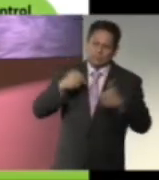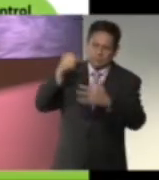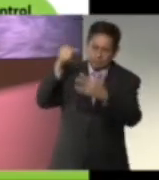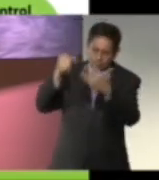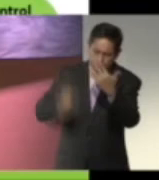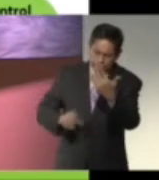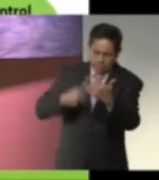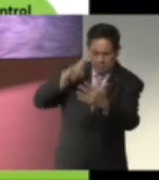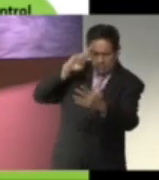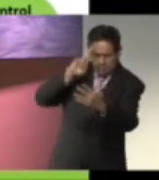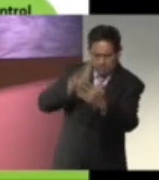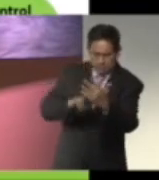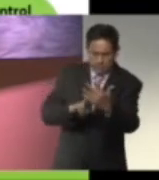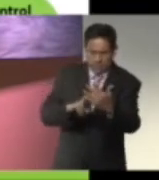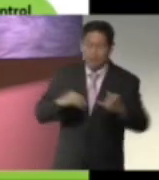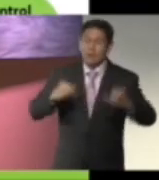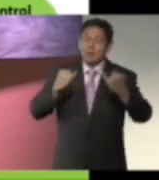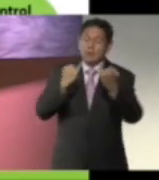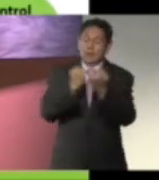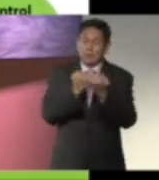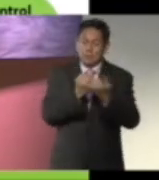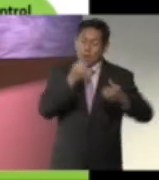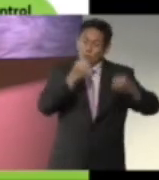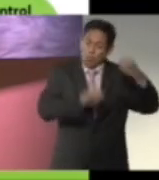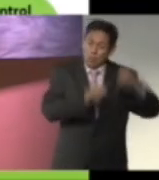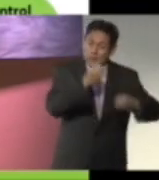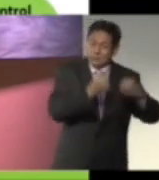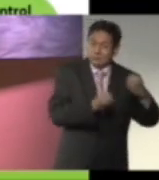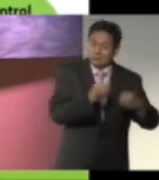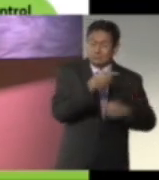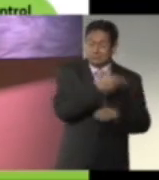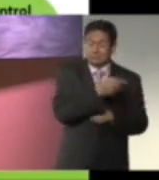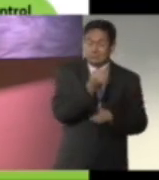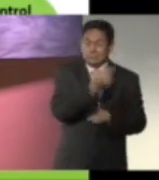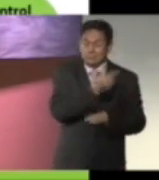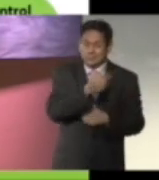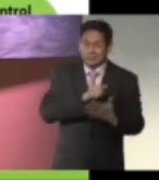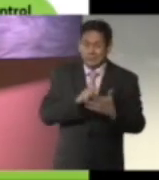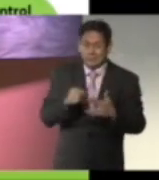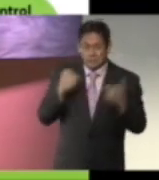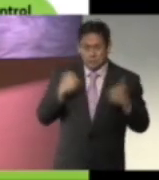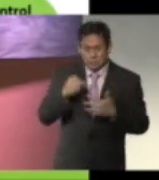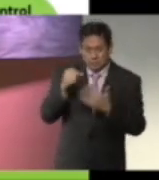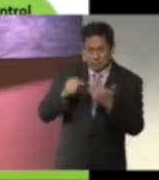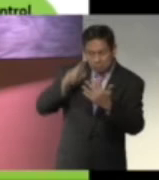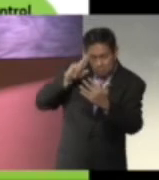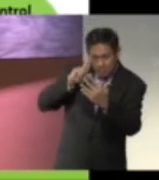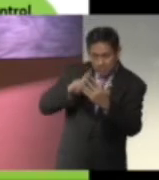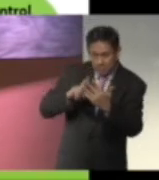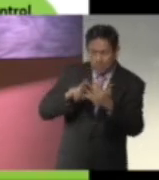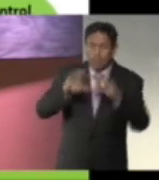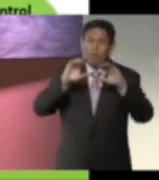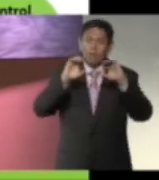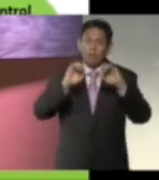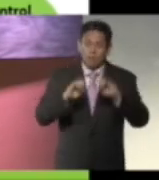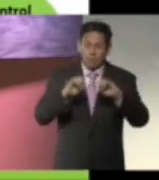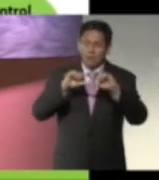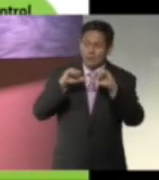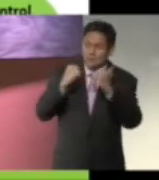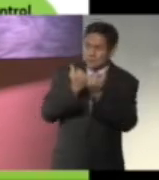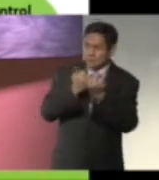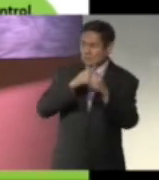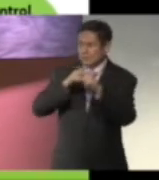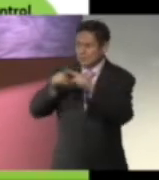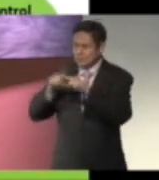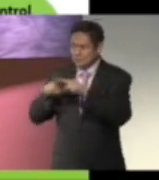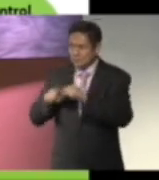para hacer justiciables estos derechos. Eso es sumamente importante, desde todo punto de vista, desde el punto de vista